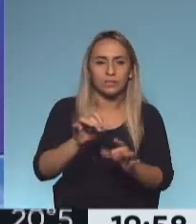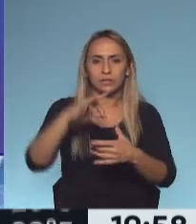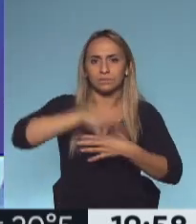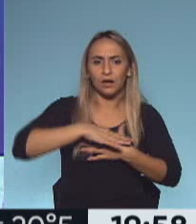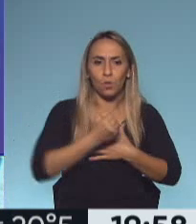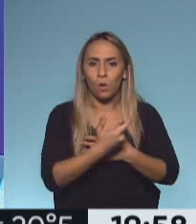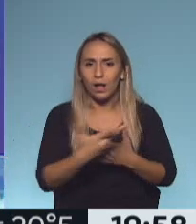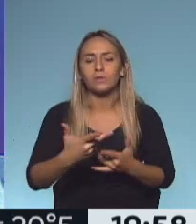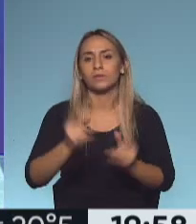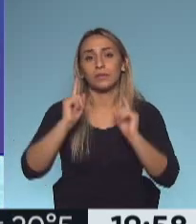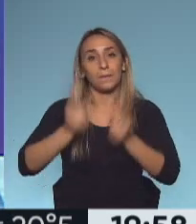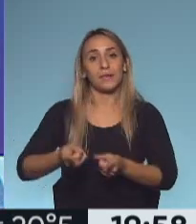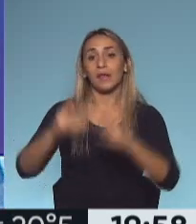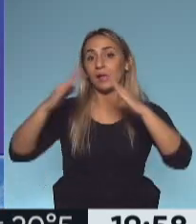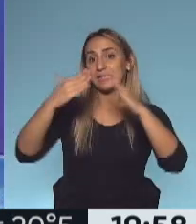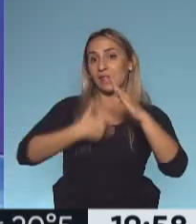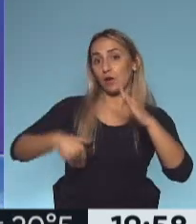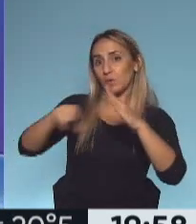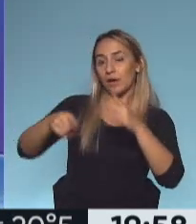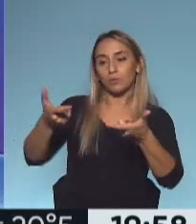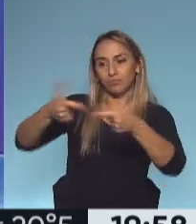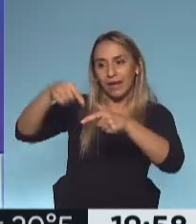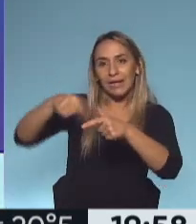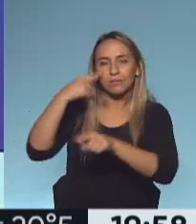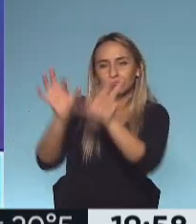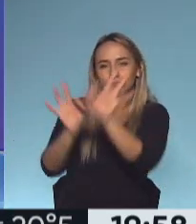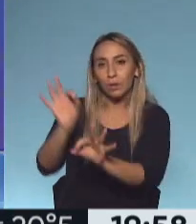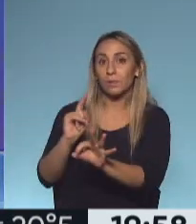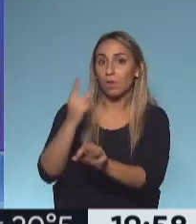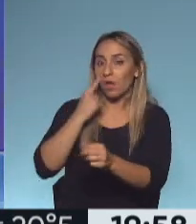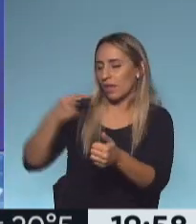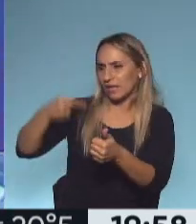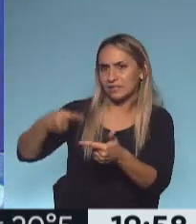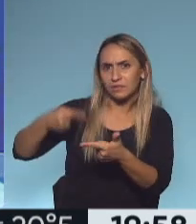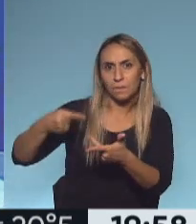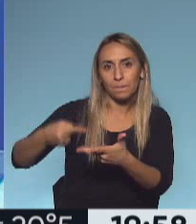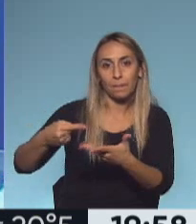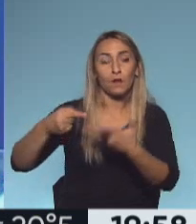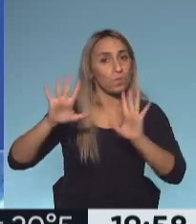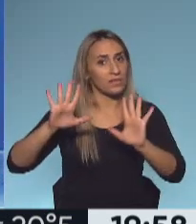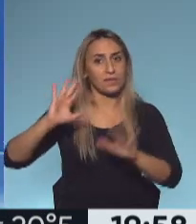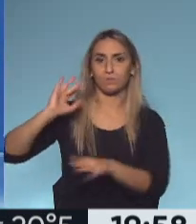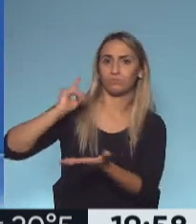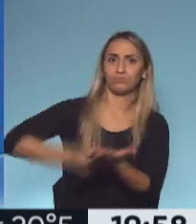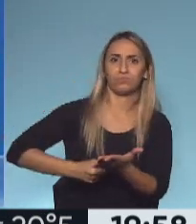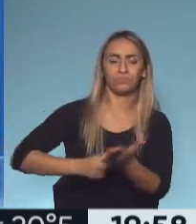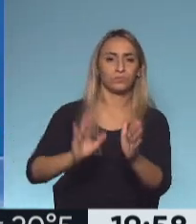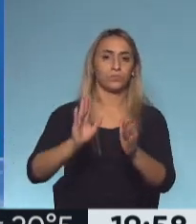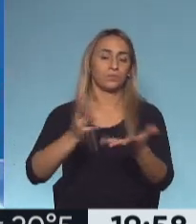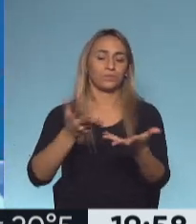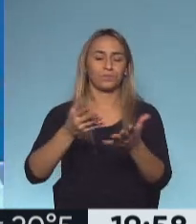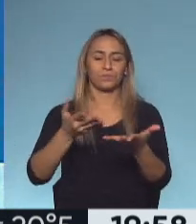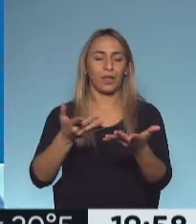que en este momento en Casa de Gobierno se estudia, con estos casos que se han seguido, con estos días, una posible restricción